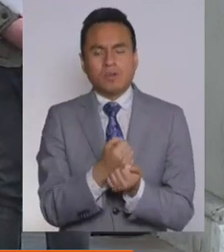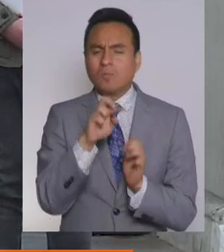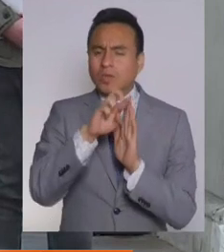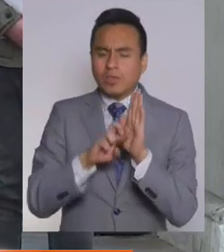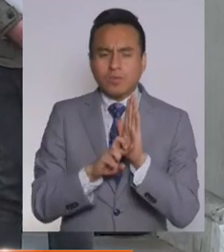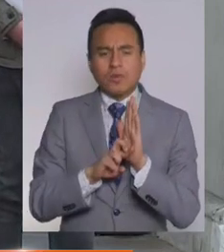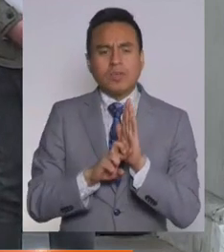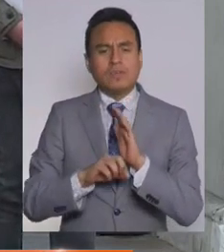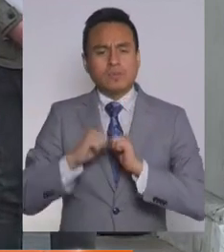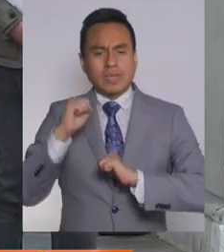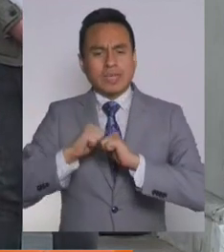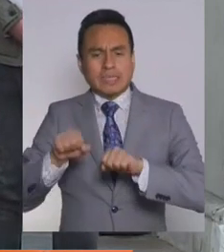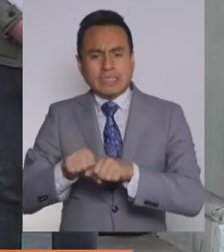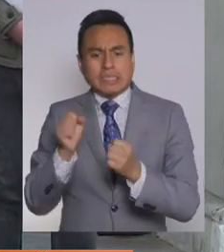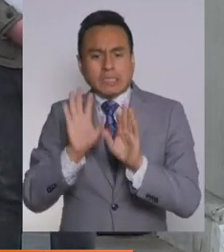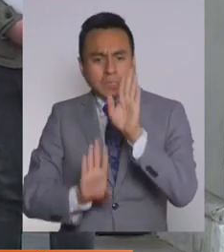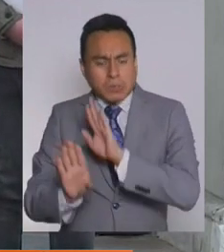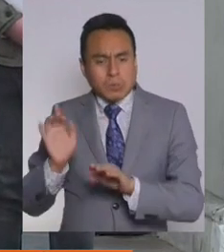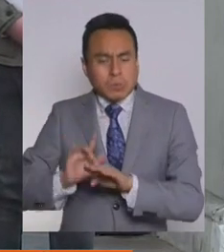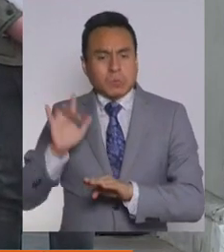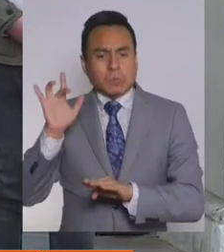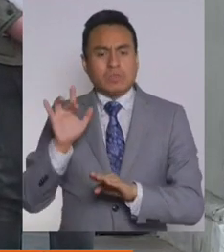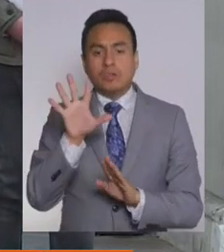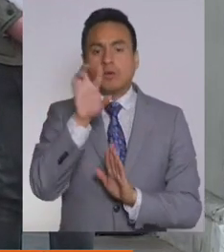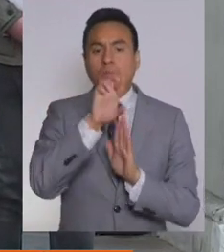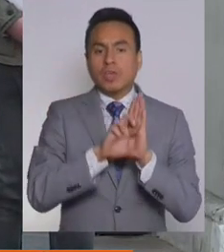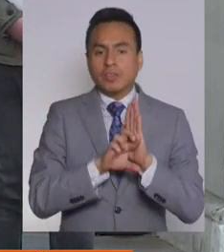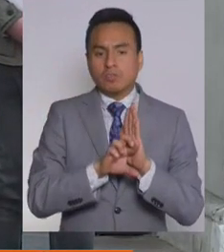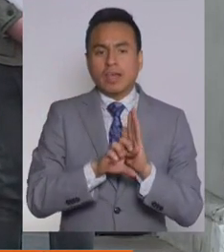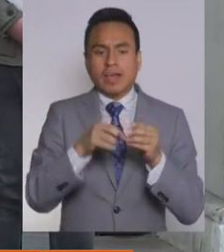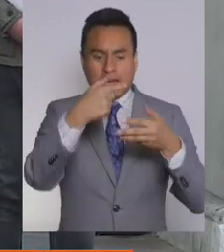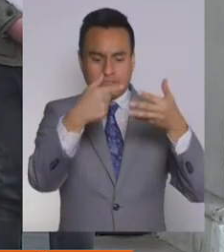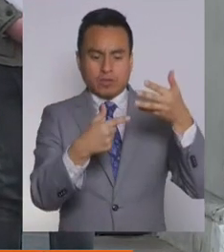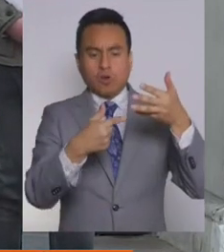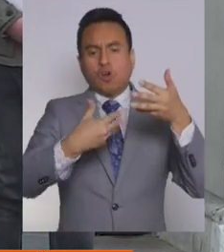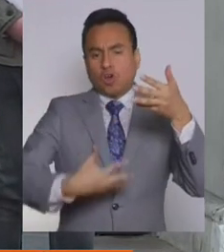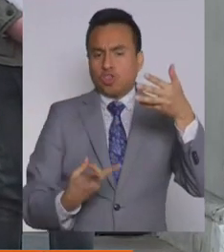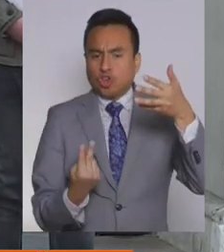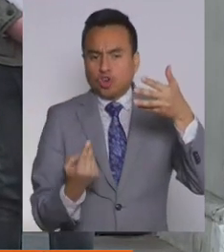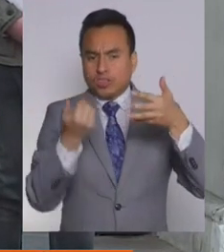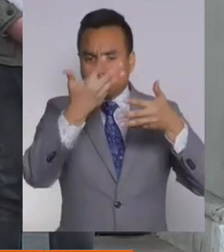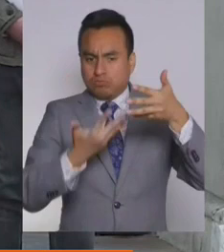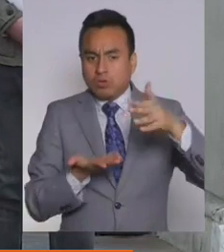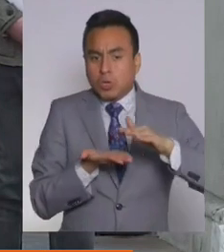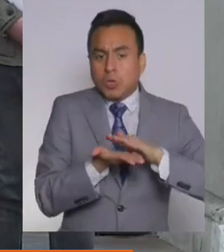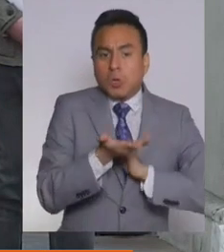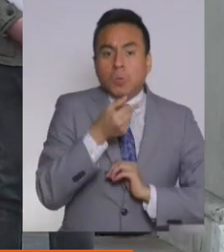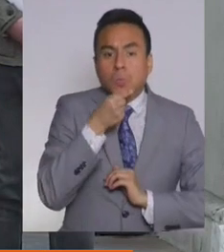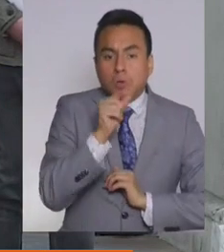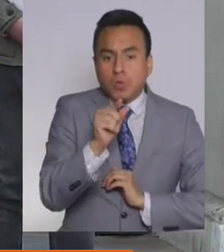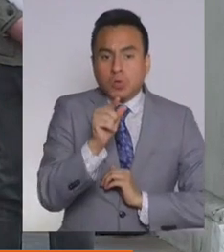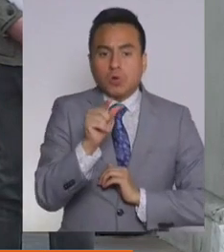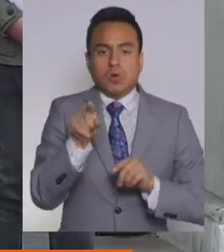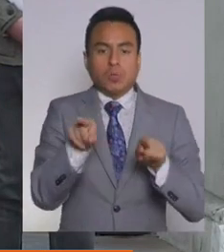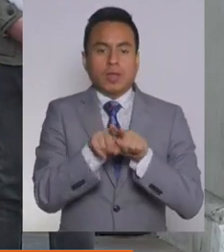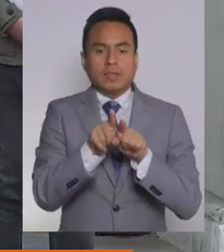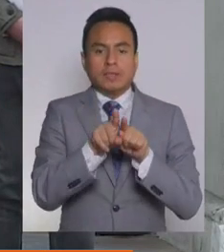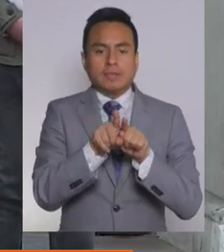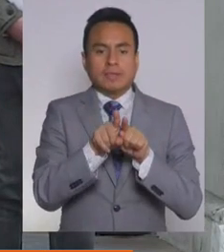proyecto de infraestructura crítica, son 5 proyectos de los 12 que ya existen que están a punto ya de empezar a